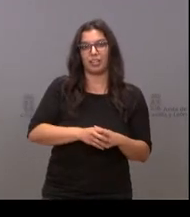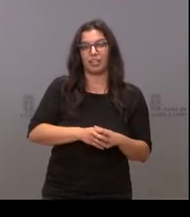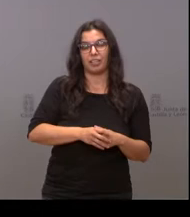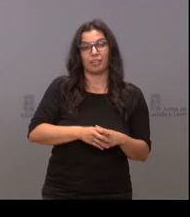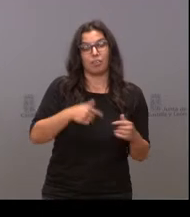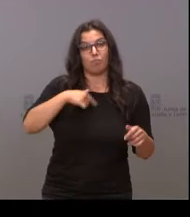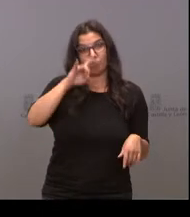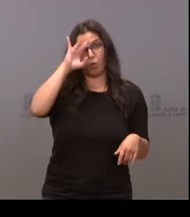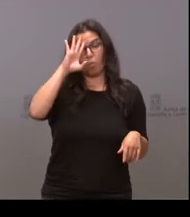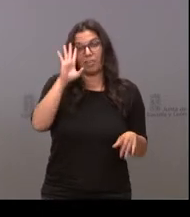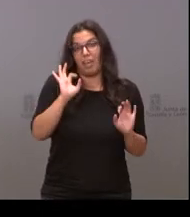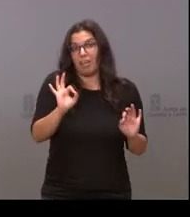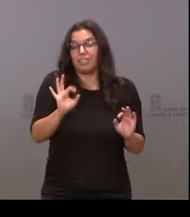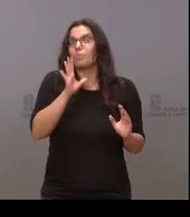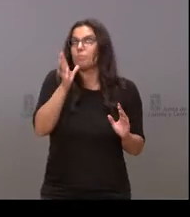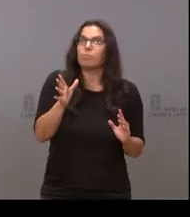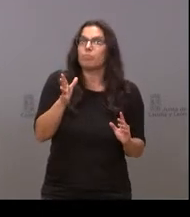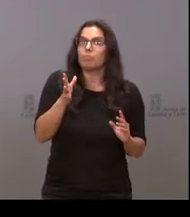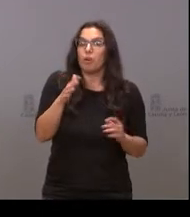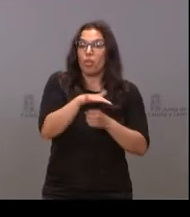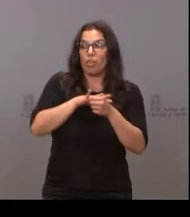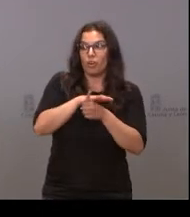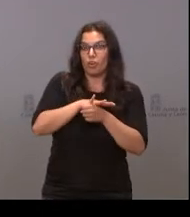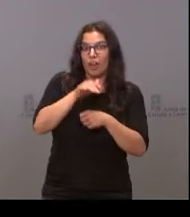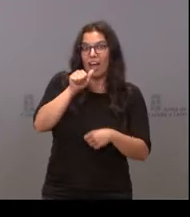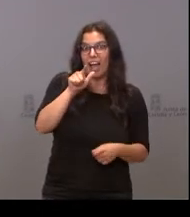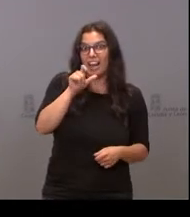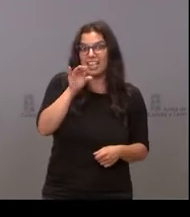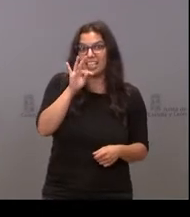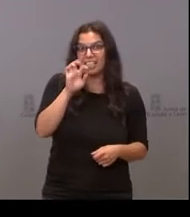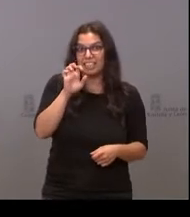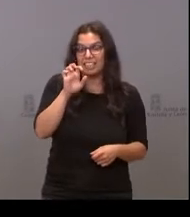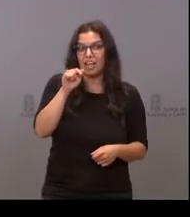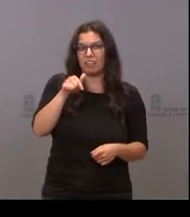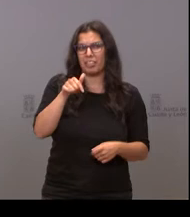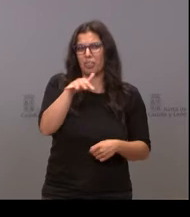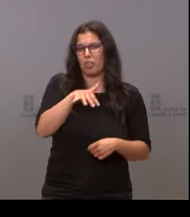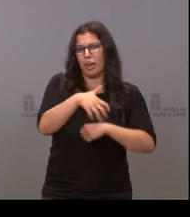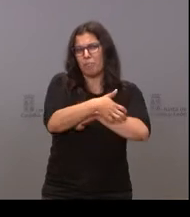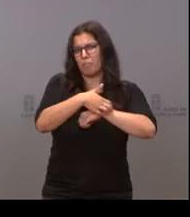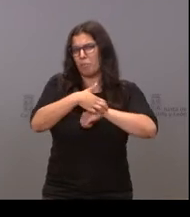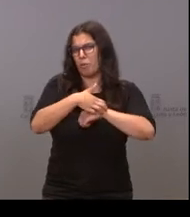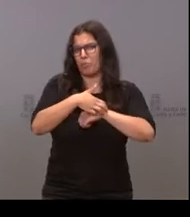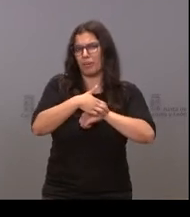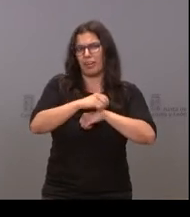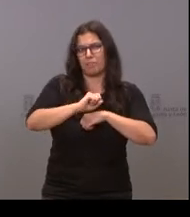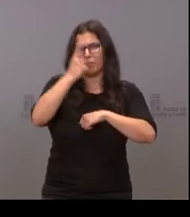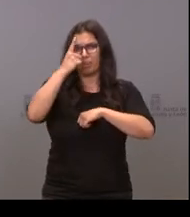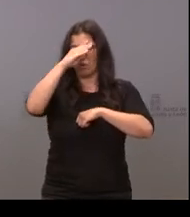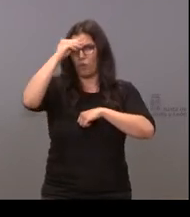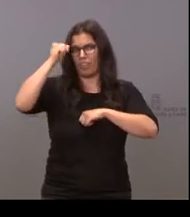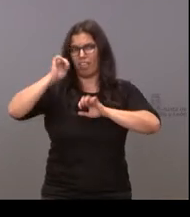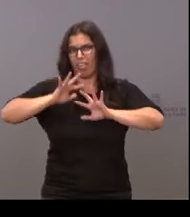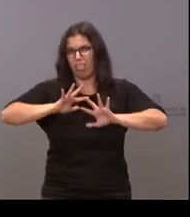raro que en estas tierras de aliste una de las más pobres desatendidas y olvidadas de